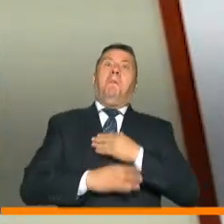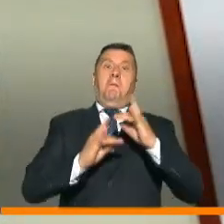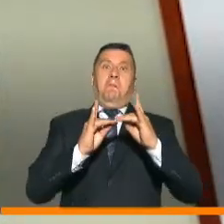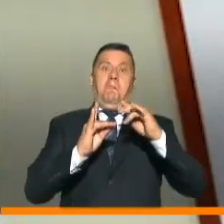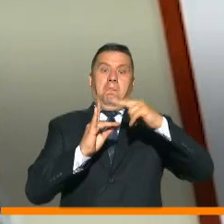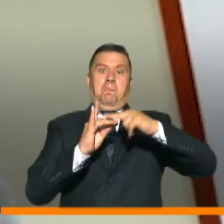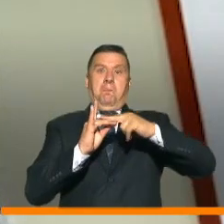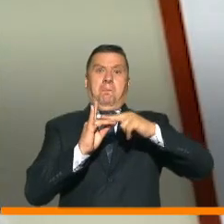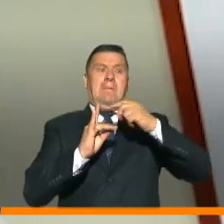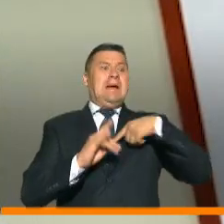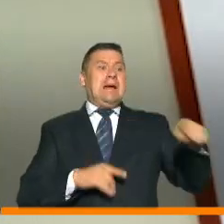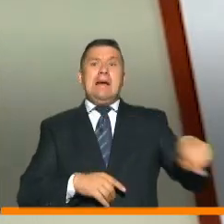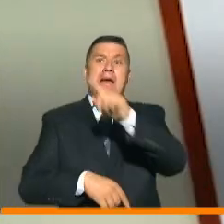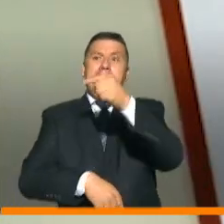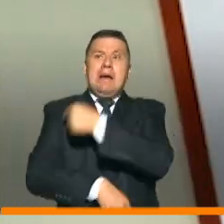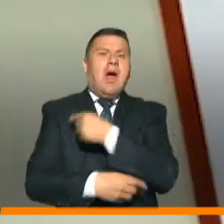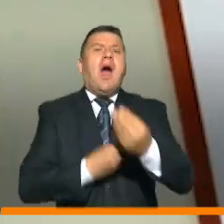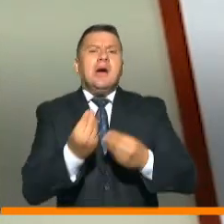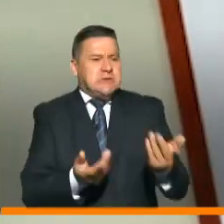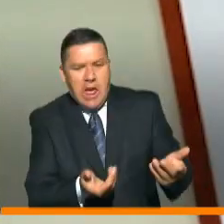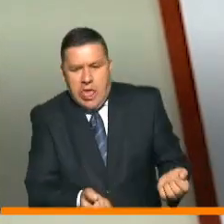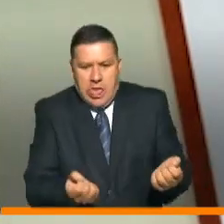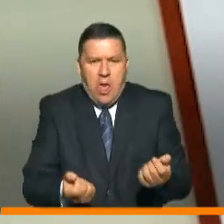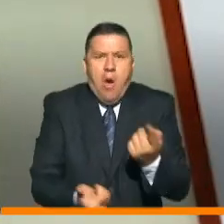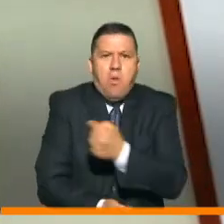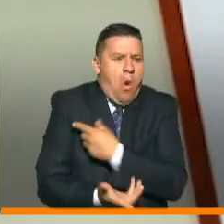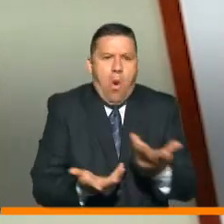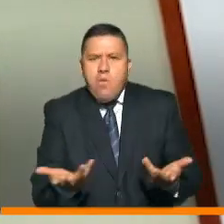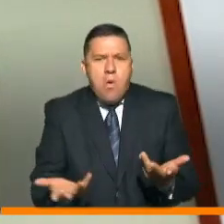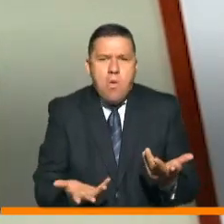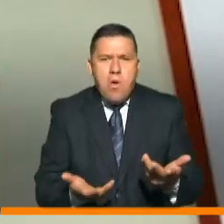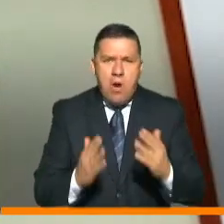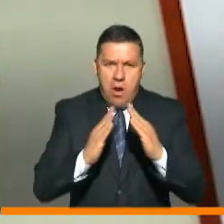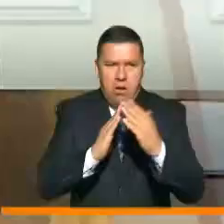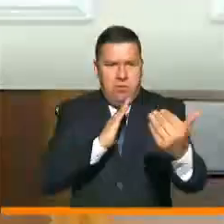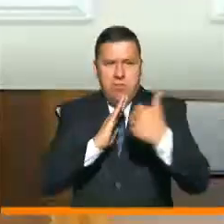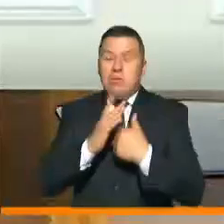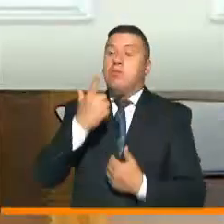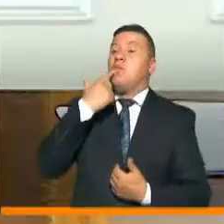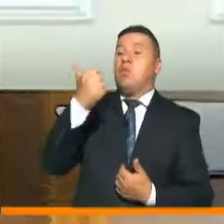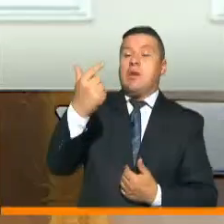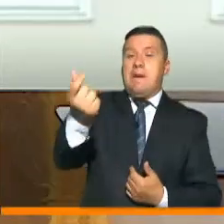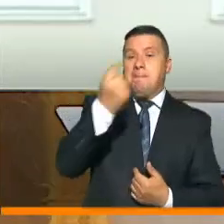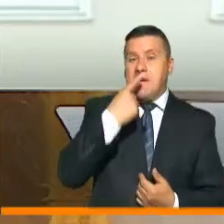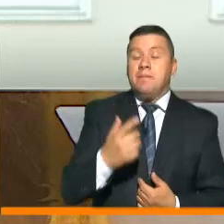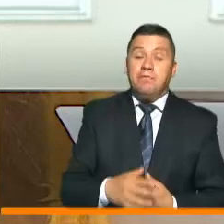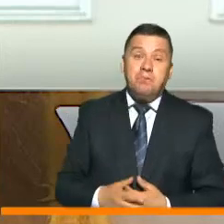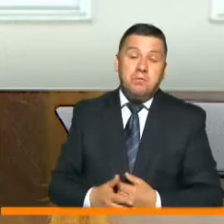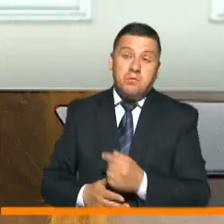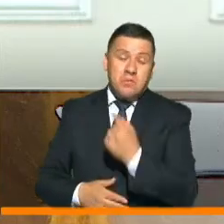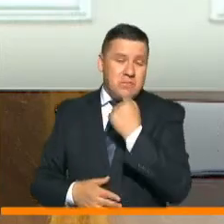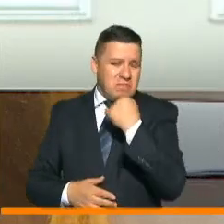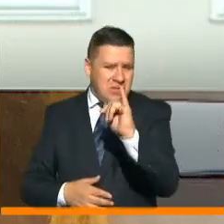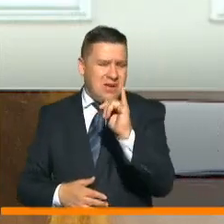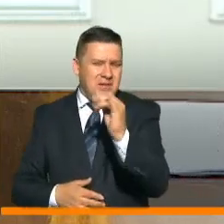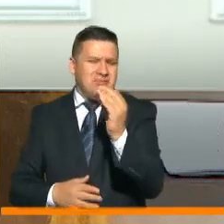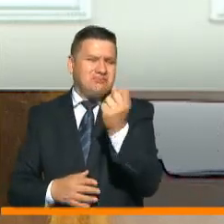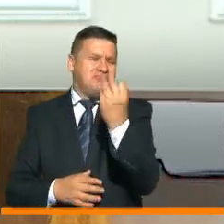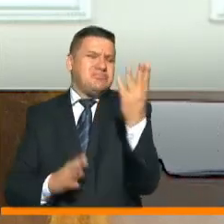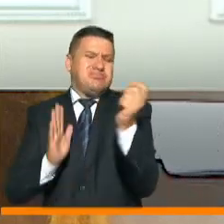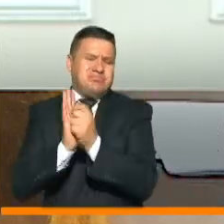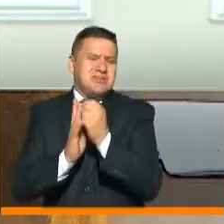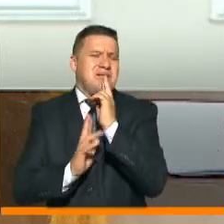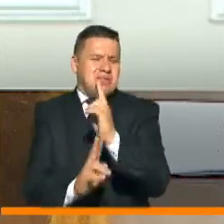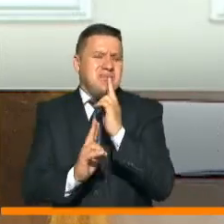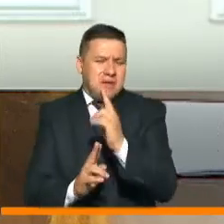para vacunación, ¿qué debo hacer para que le apliquen la vacuna en su vivienda? Muy buena pregunta. En ese caso, como lo hemos dicho también tantas veces acá